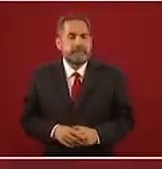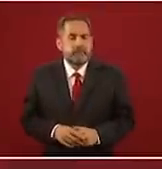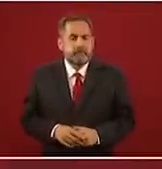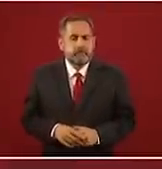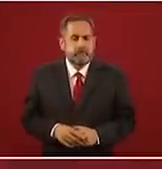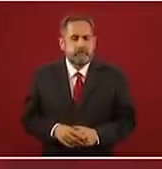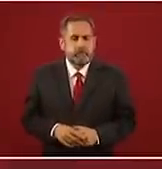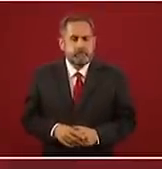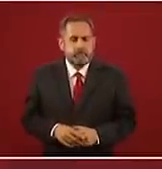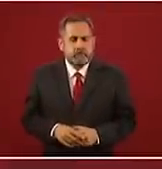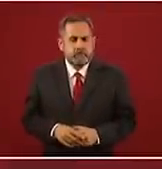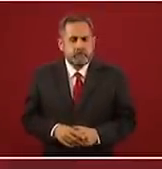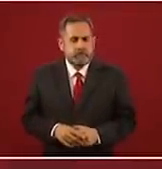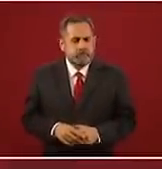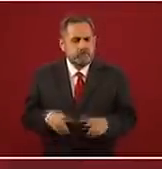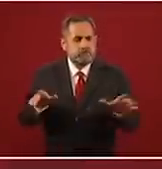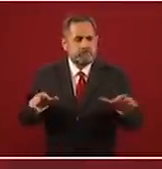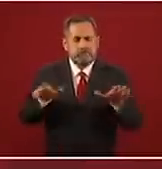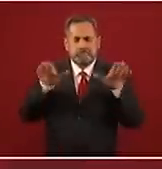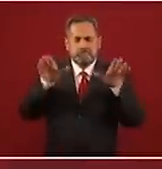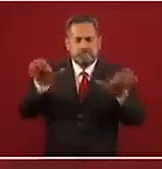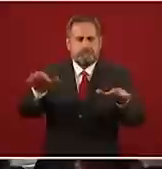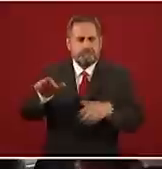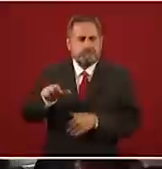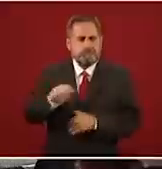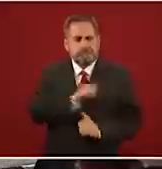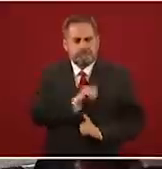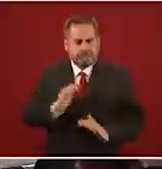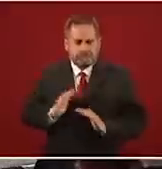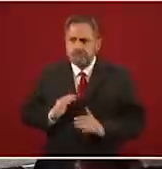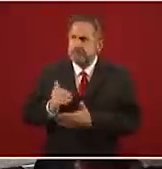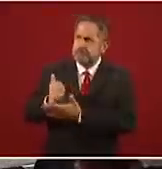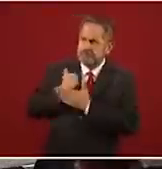la Fuerza Aérea. Tenemos